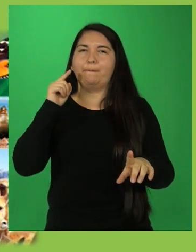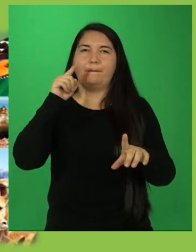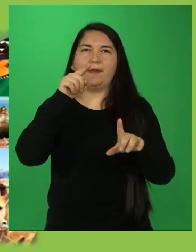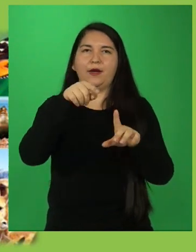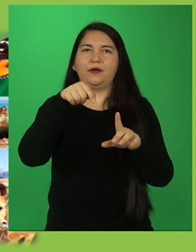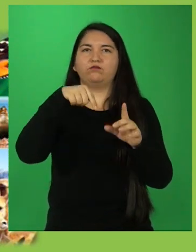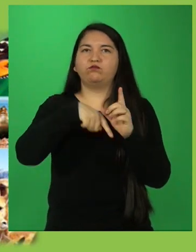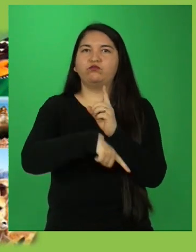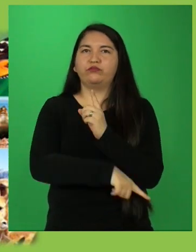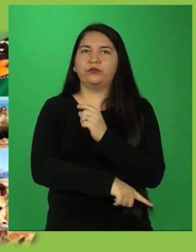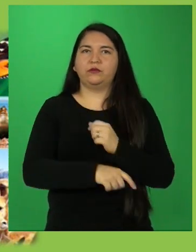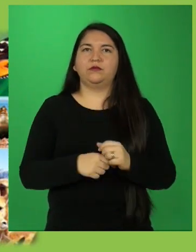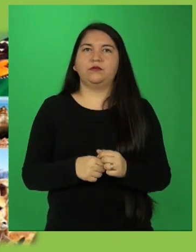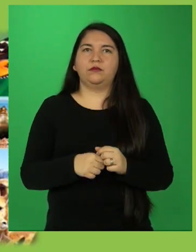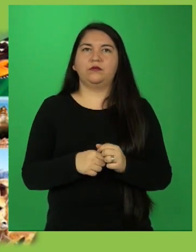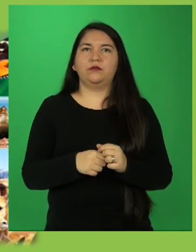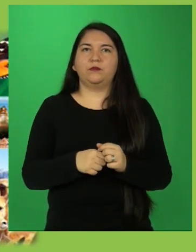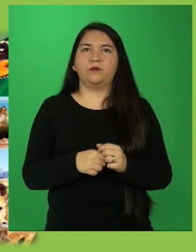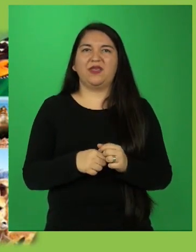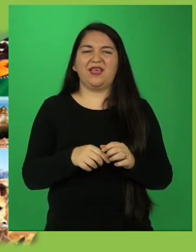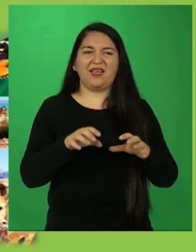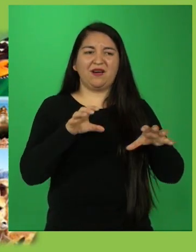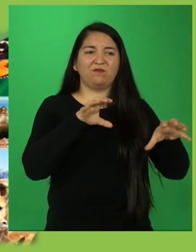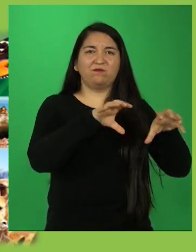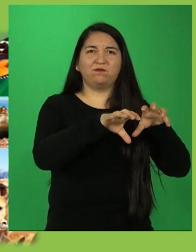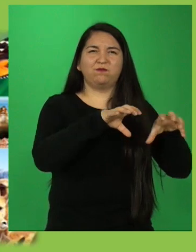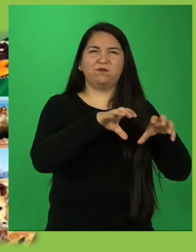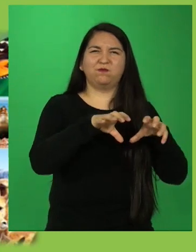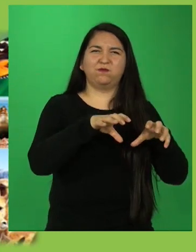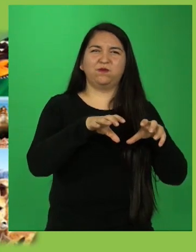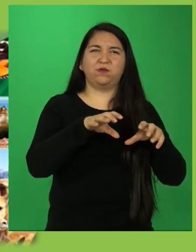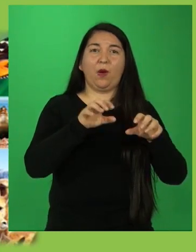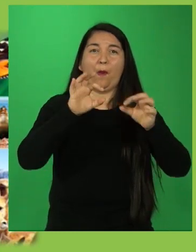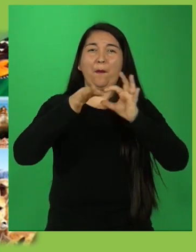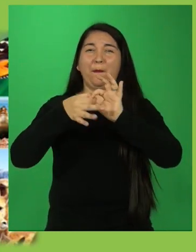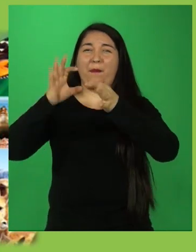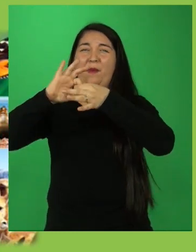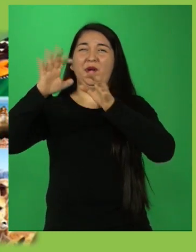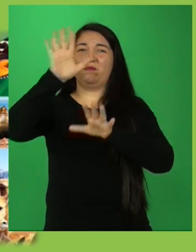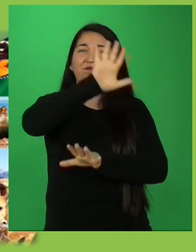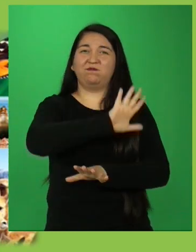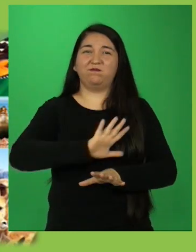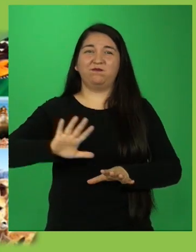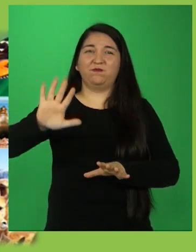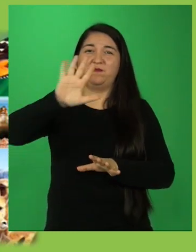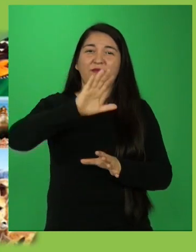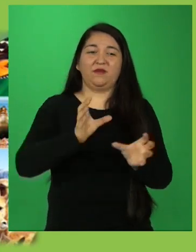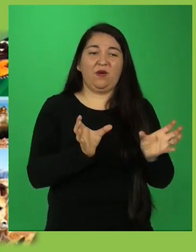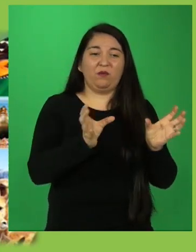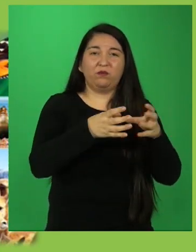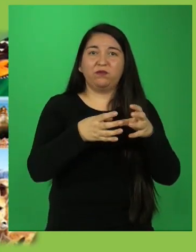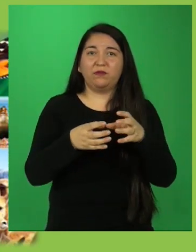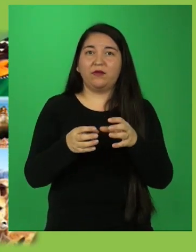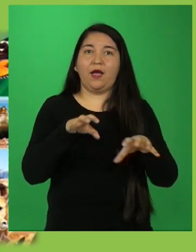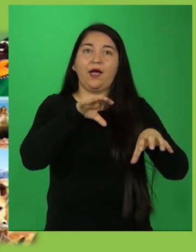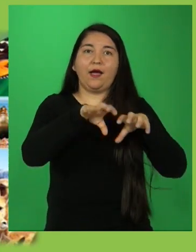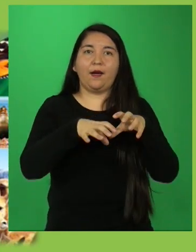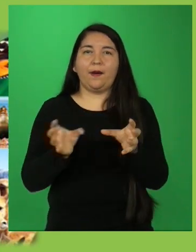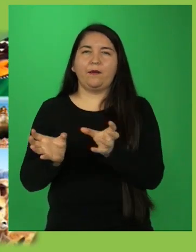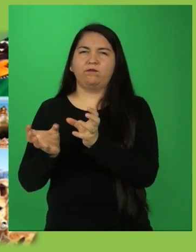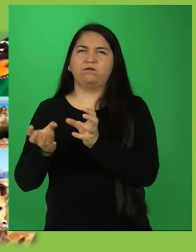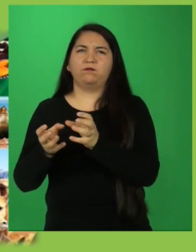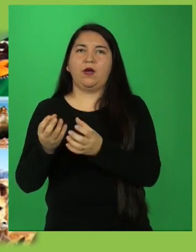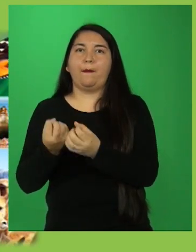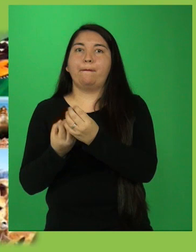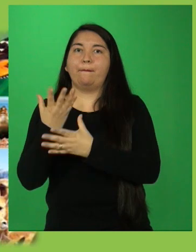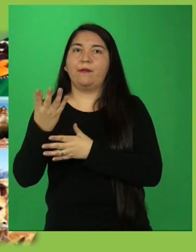bien la gran cantidad de organismos, ecosistemas, especies, genes. Es un concepto muy complejo.